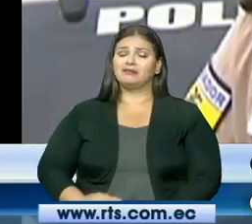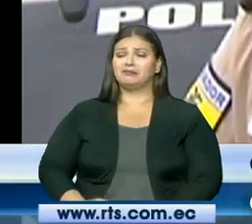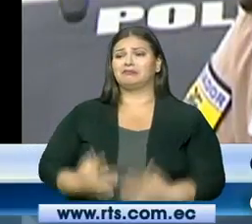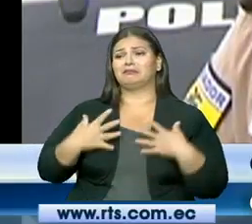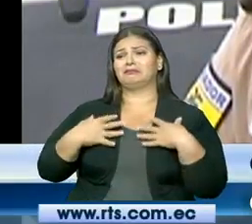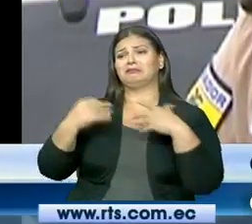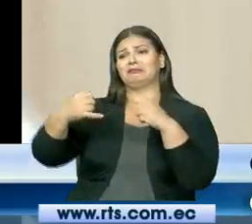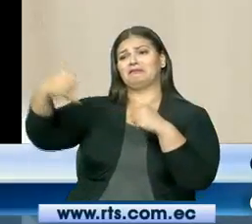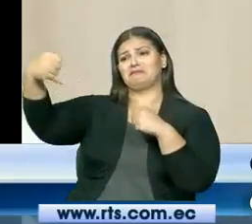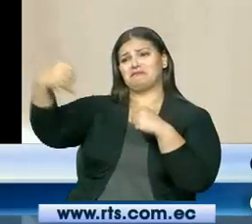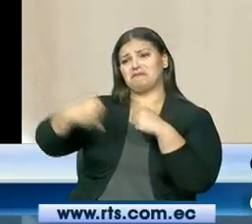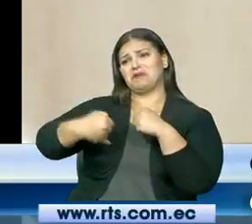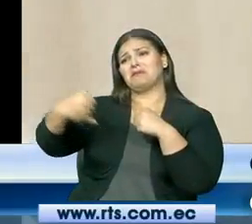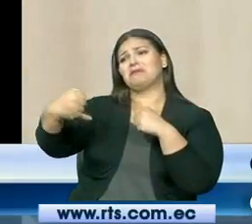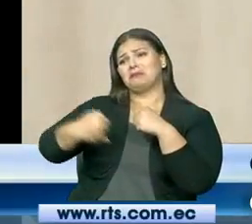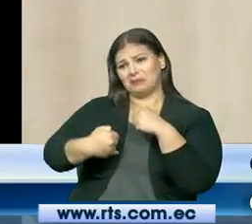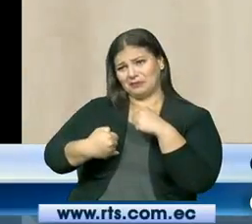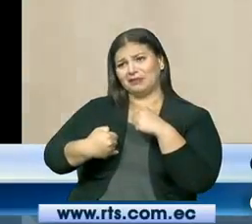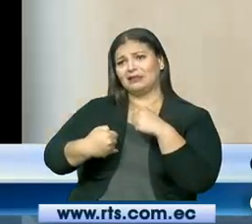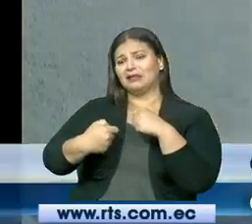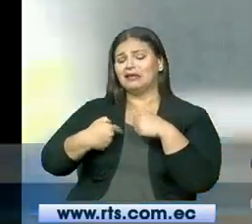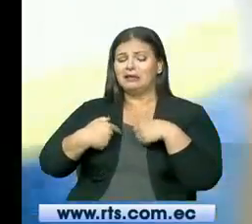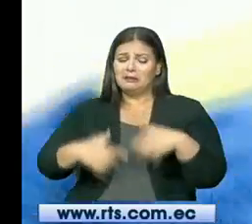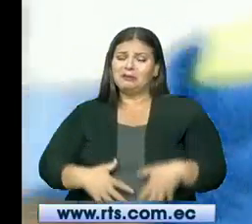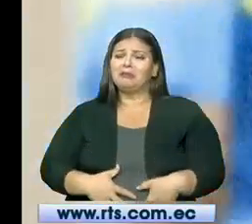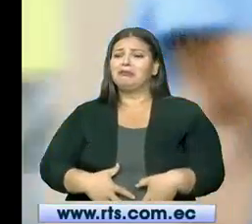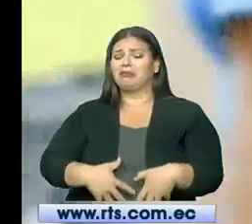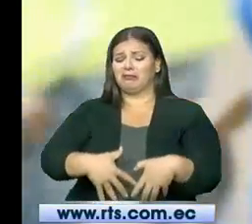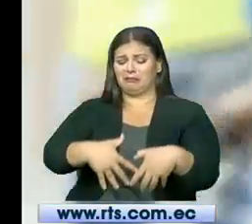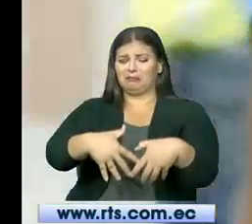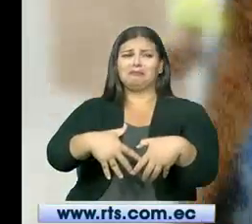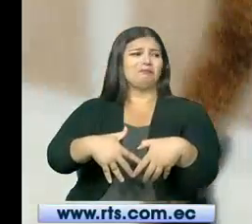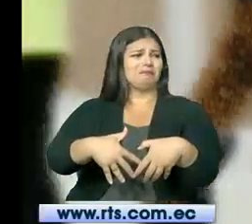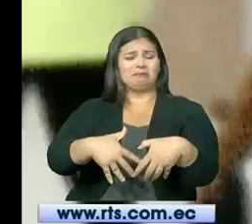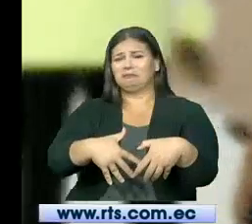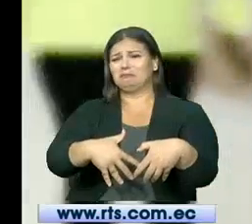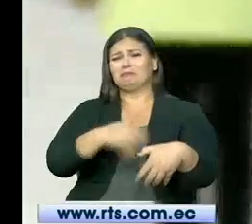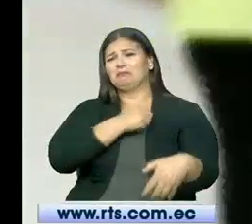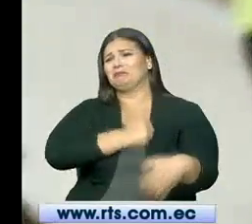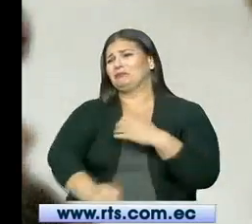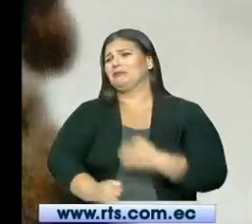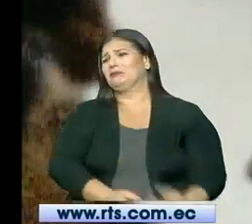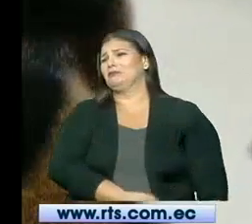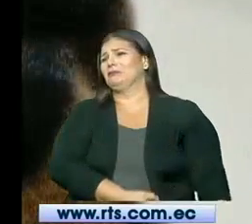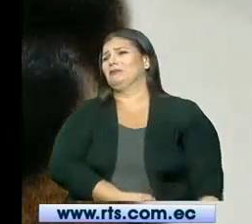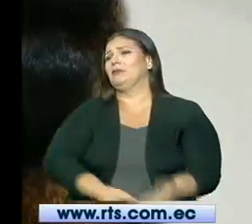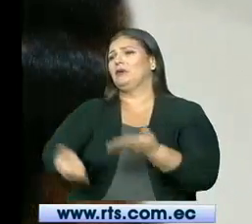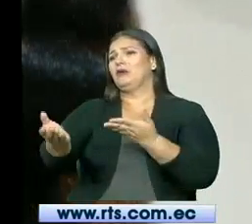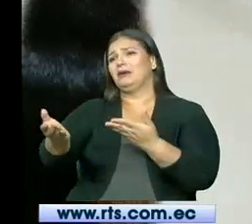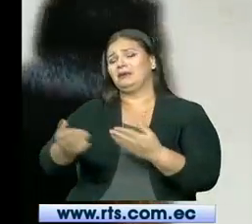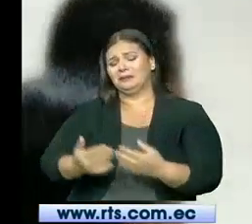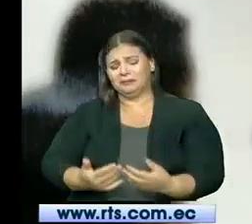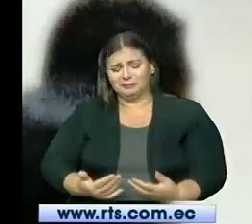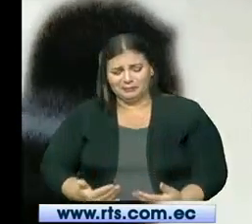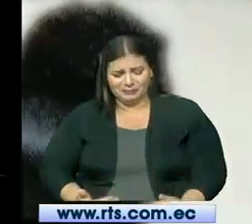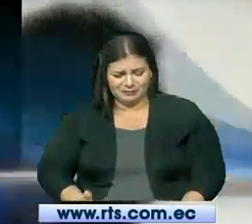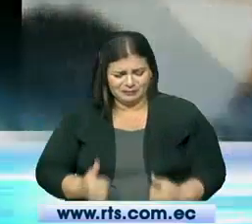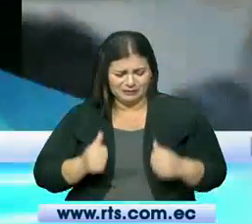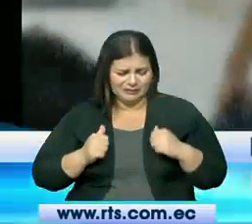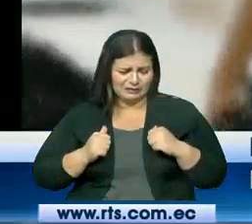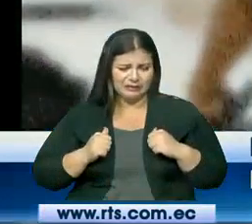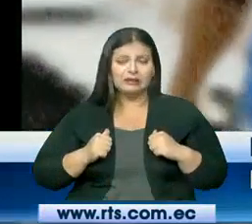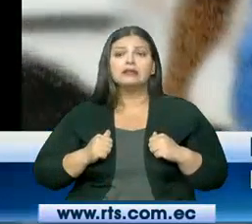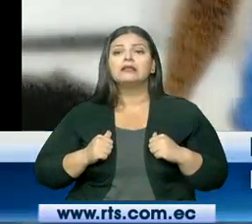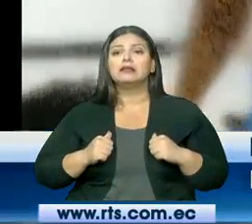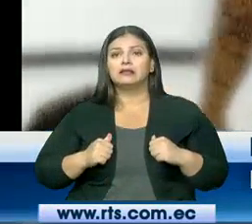ella le generó este acto de, luego de alumbrar al